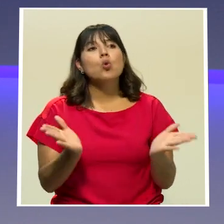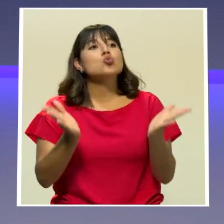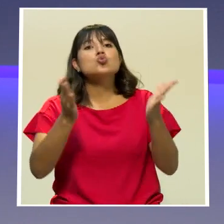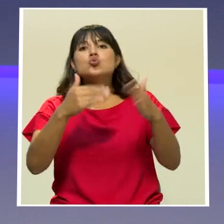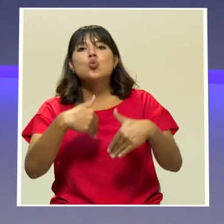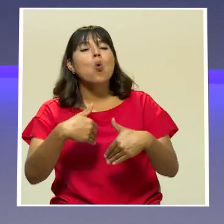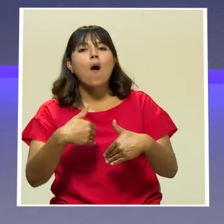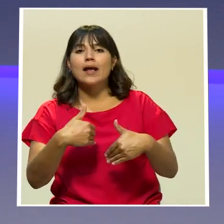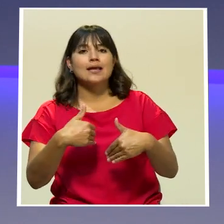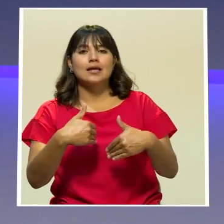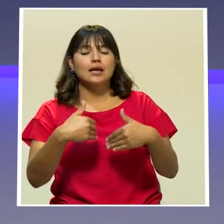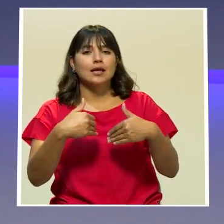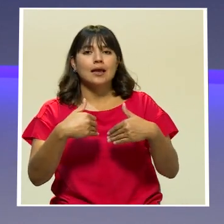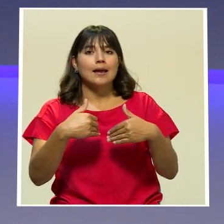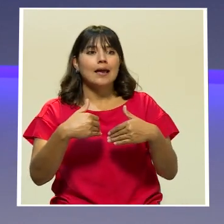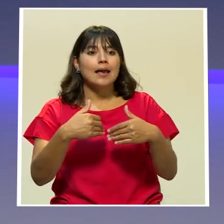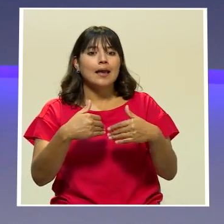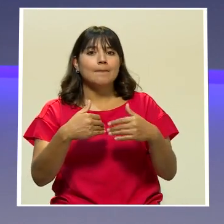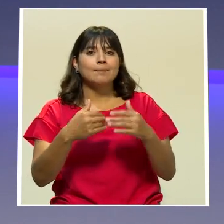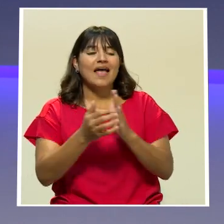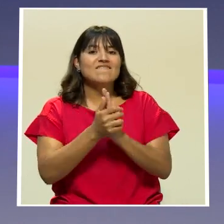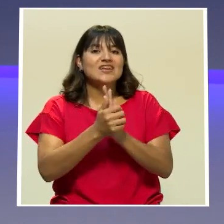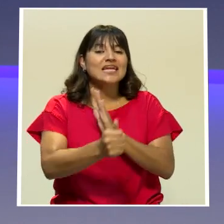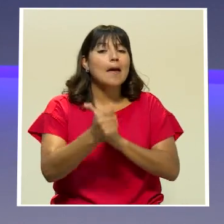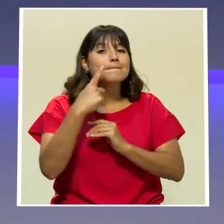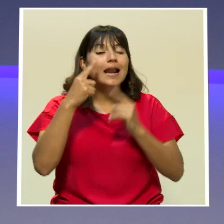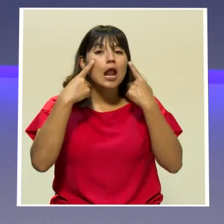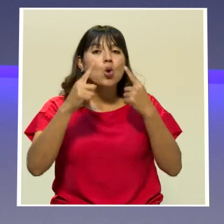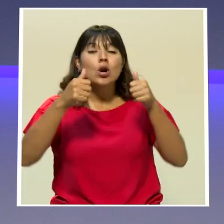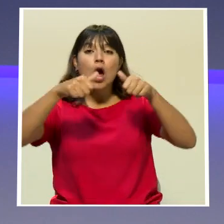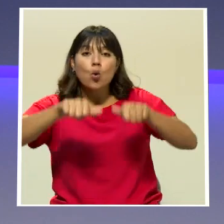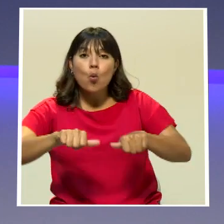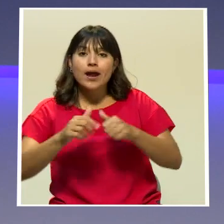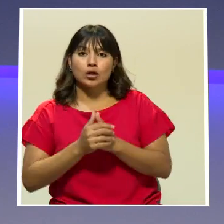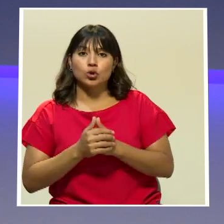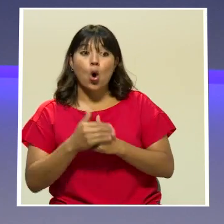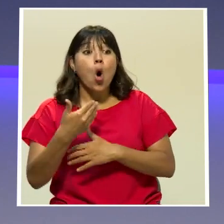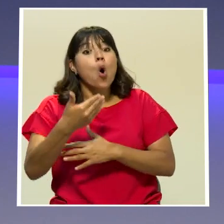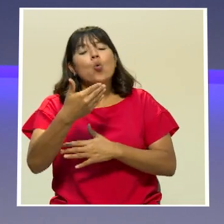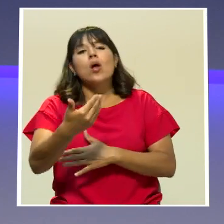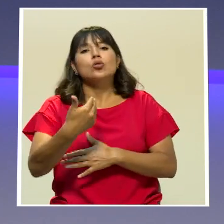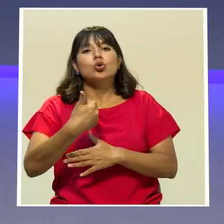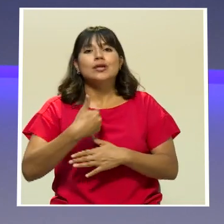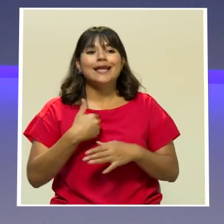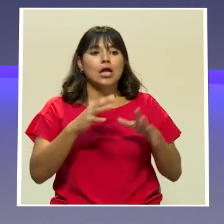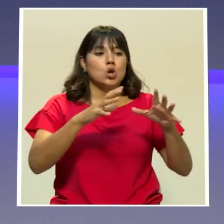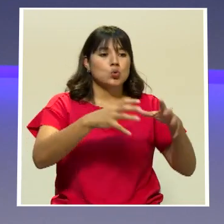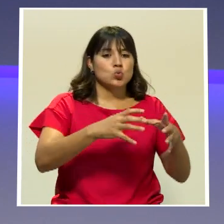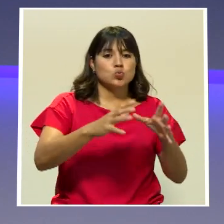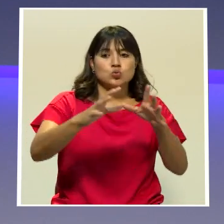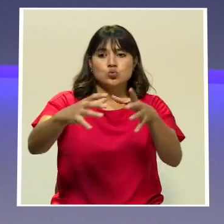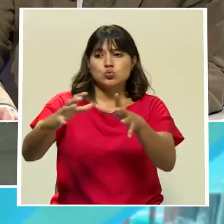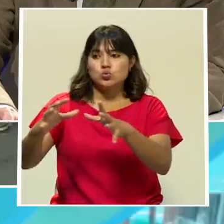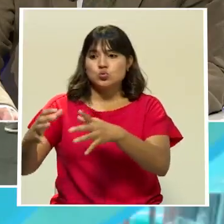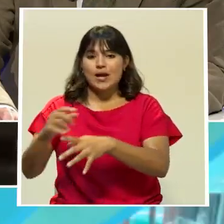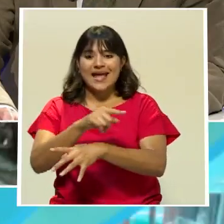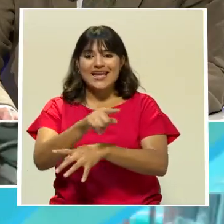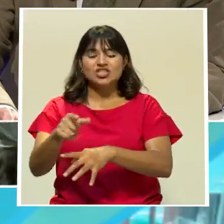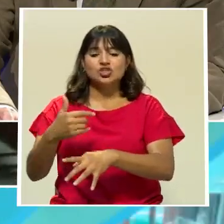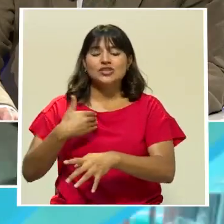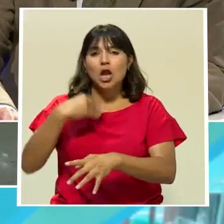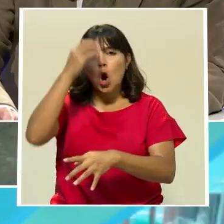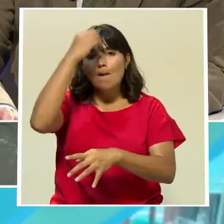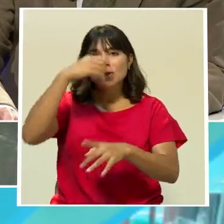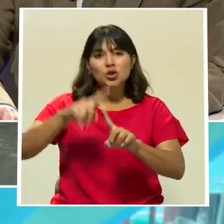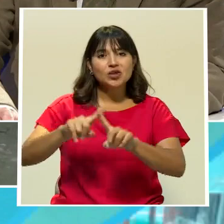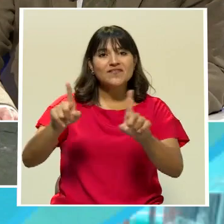el disenso, cuando uno tiene una diferencia muy importante con otro y no hay un